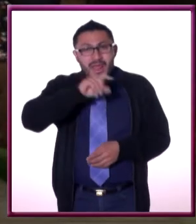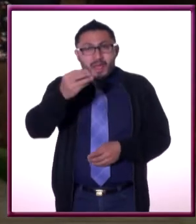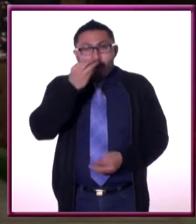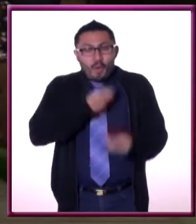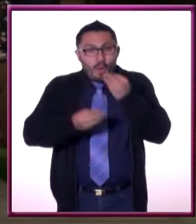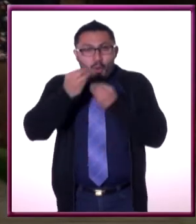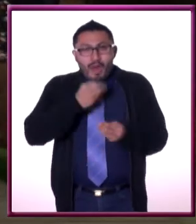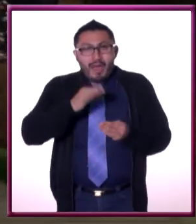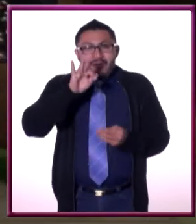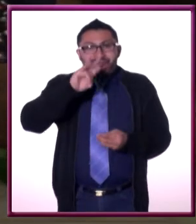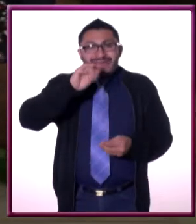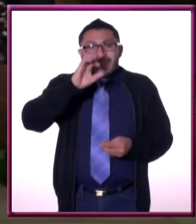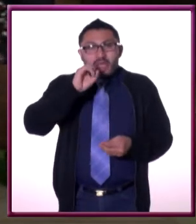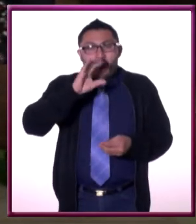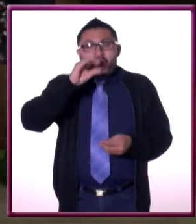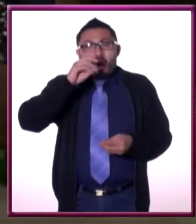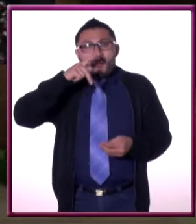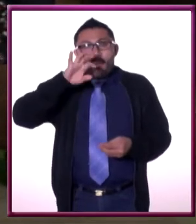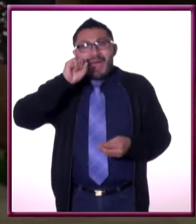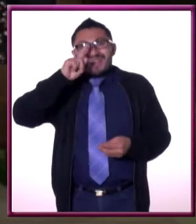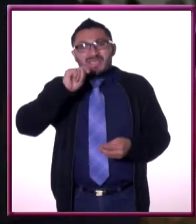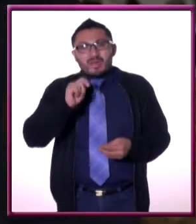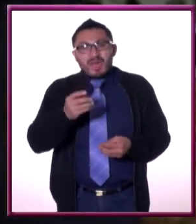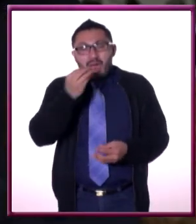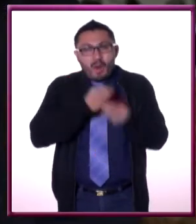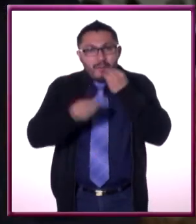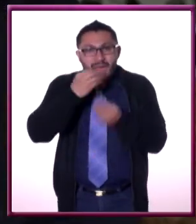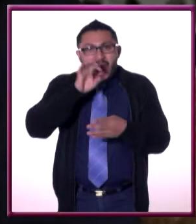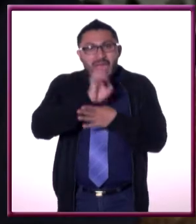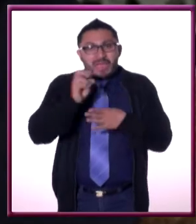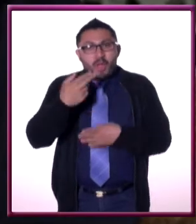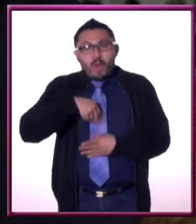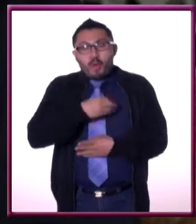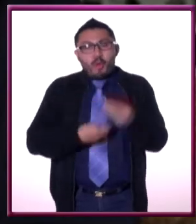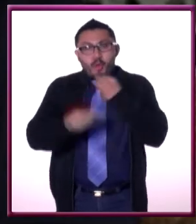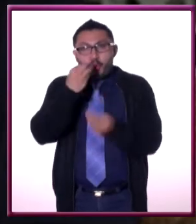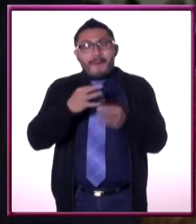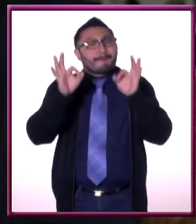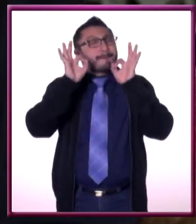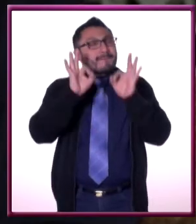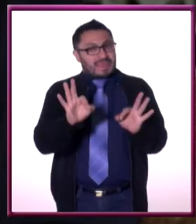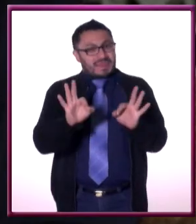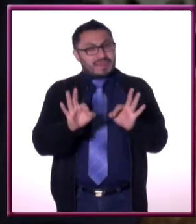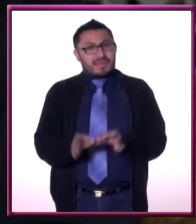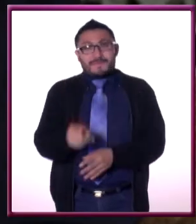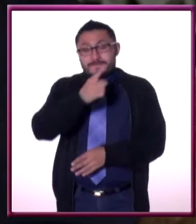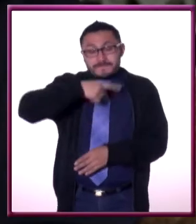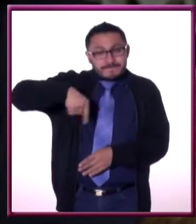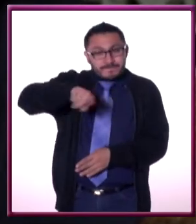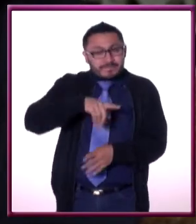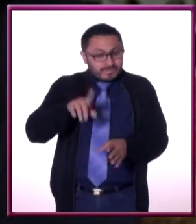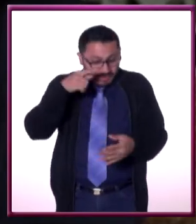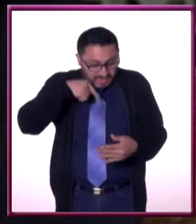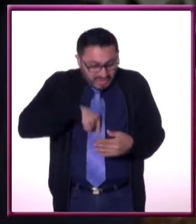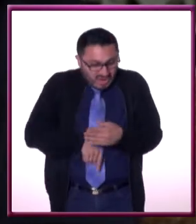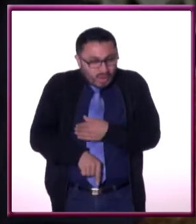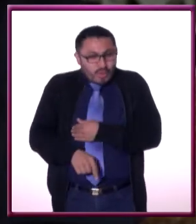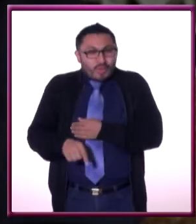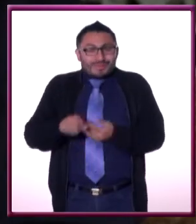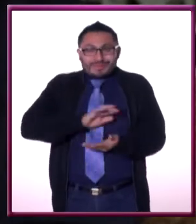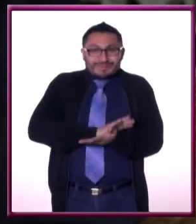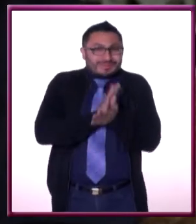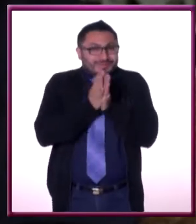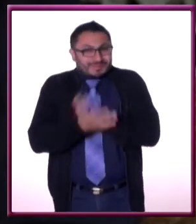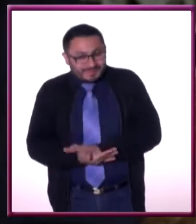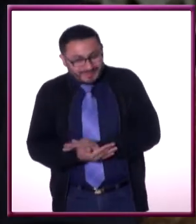los fitocompuestos de nuestros alimentos. Ok. Entonces nosotros tenemos que alimentarlos bien también para que ellos entonces nos den a cambio